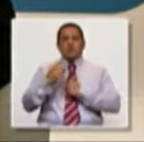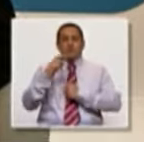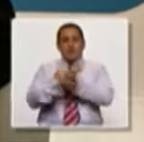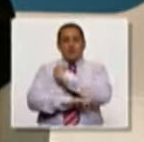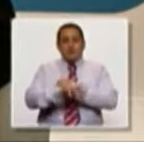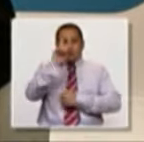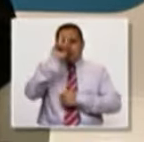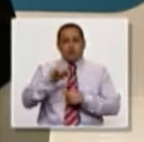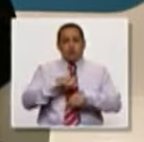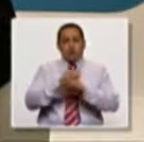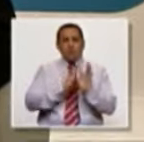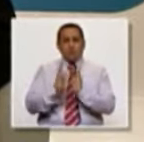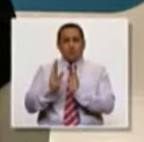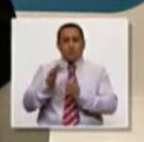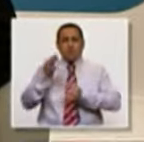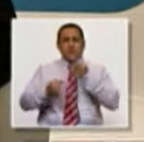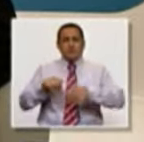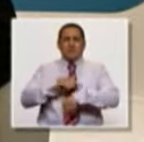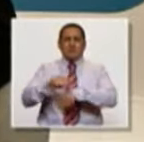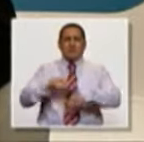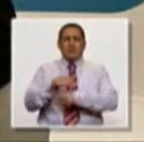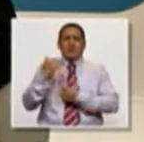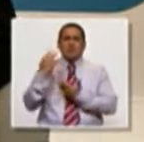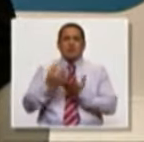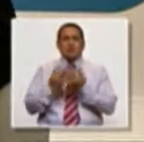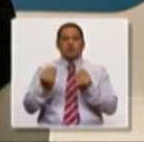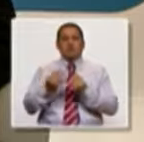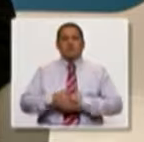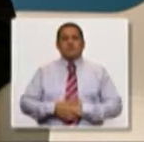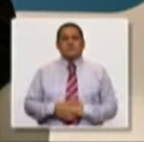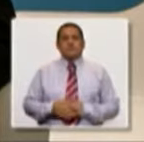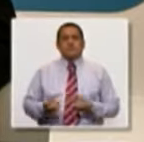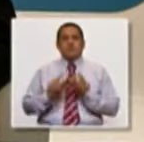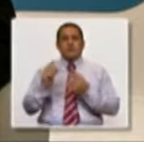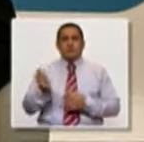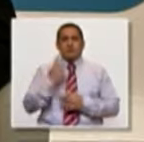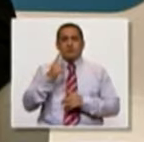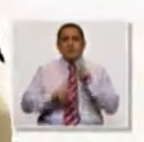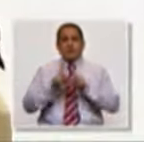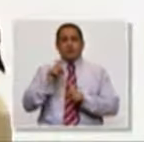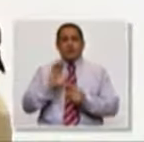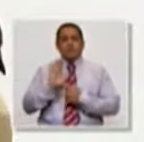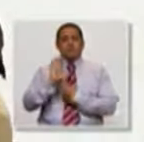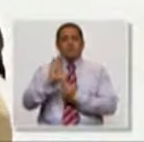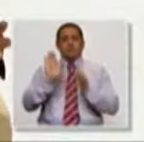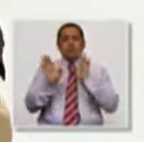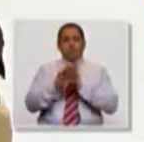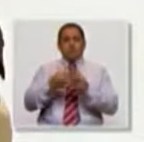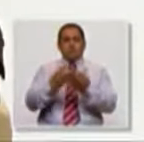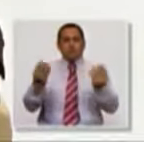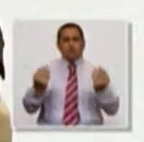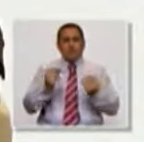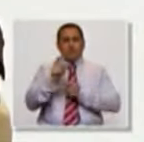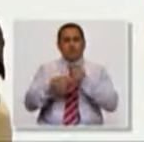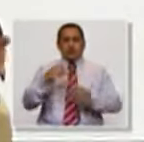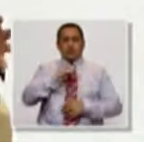los pronunciamientos judiciales pues demoran y se hacen esperar? Bueno, en principio es algo que forma parte del imaginario